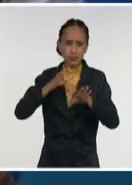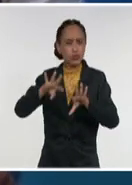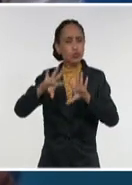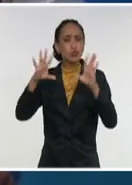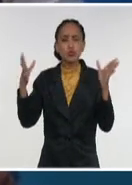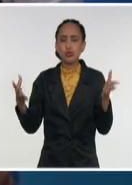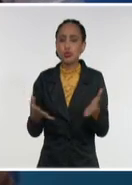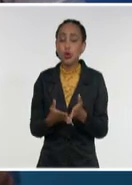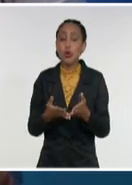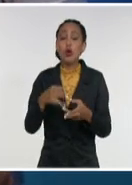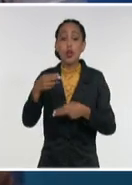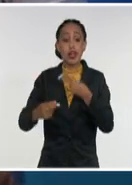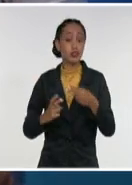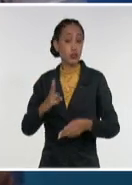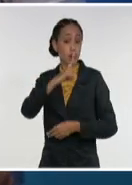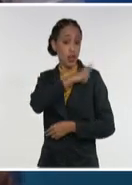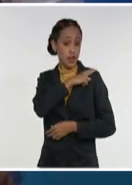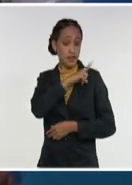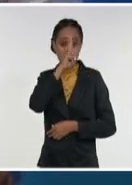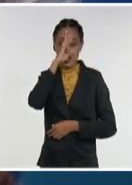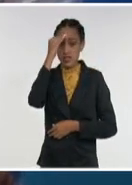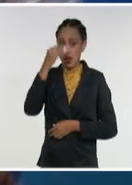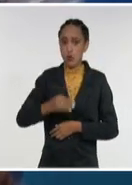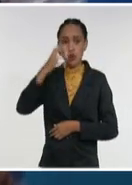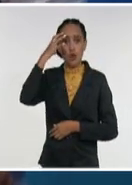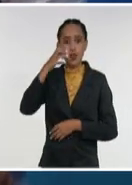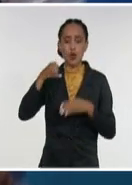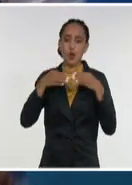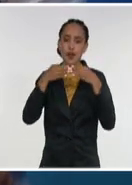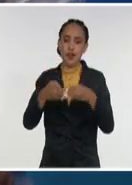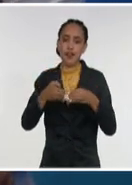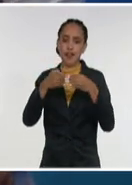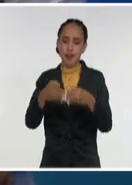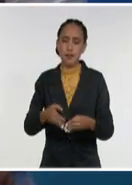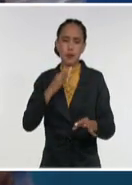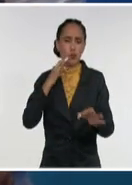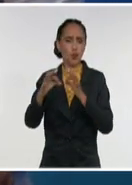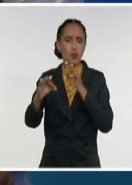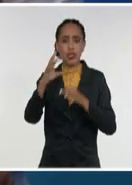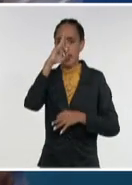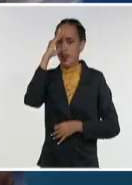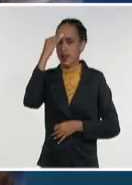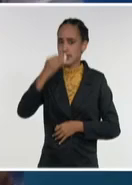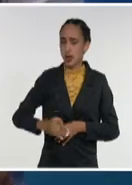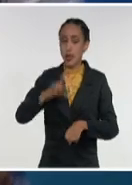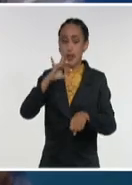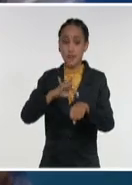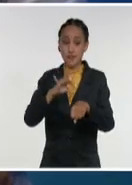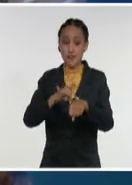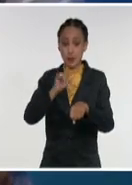cómo actúan las autoridades de salud y del gobierno en Granma para proteger la salud de los enfermos de la COVID-19.